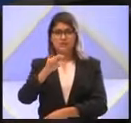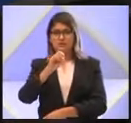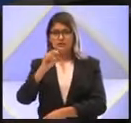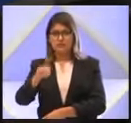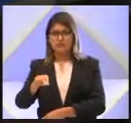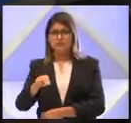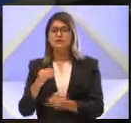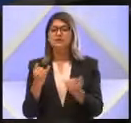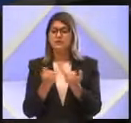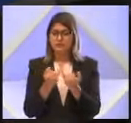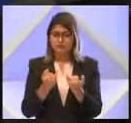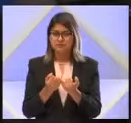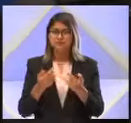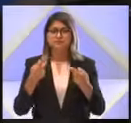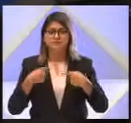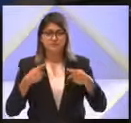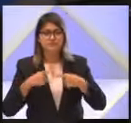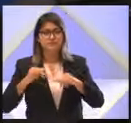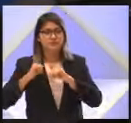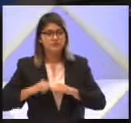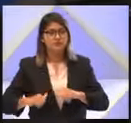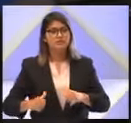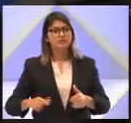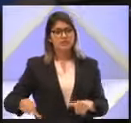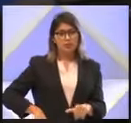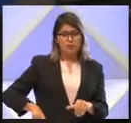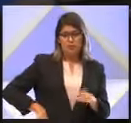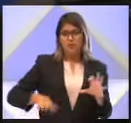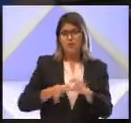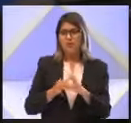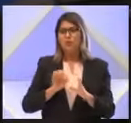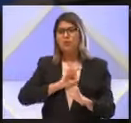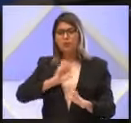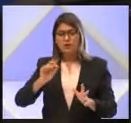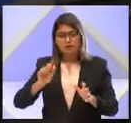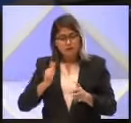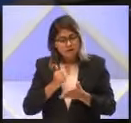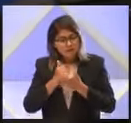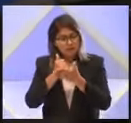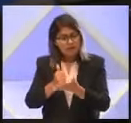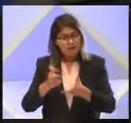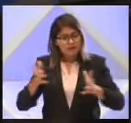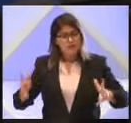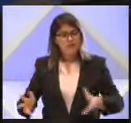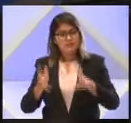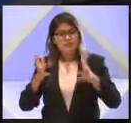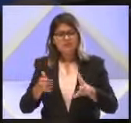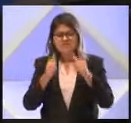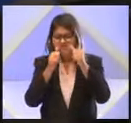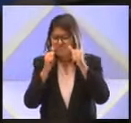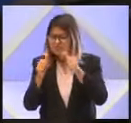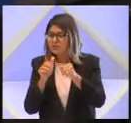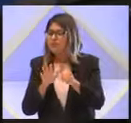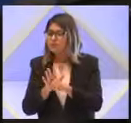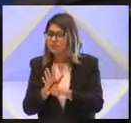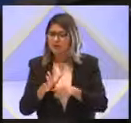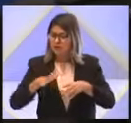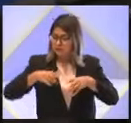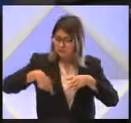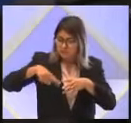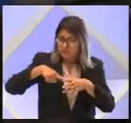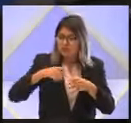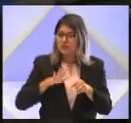de política pública pueden empujar hacia nuevos paradigmas para ver qué necesidades hay en lo local en lo regional